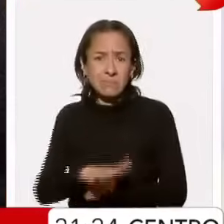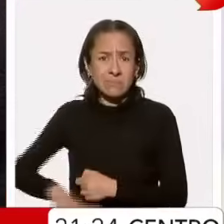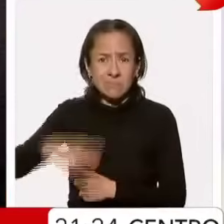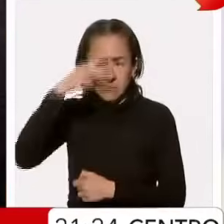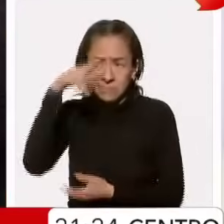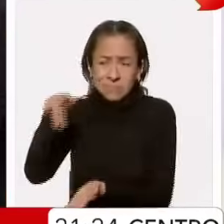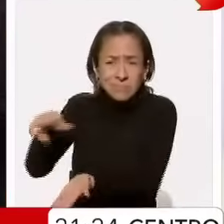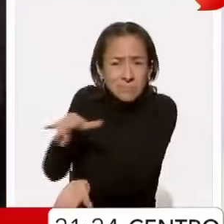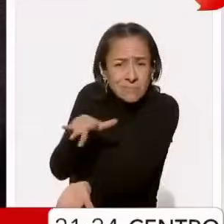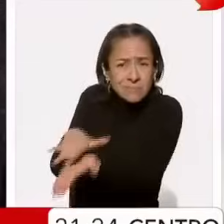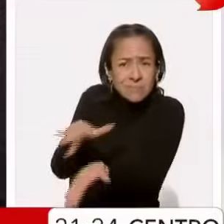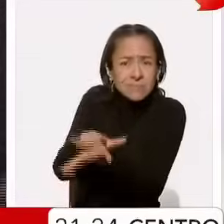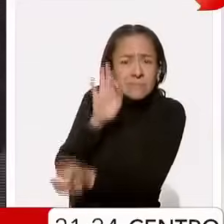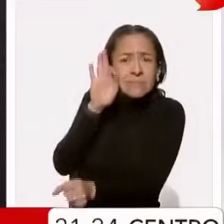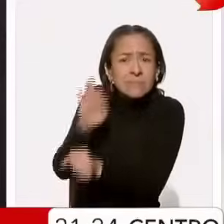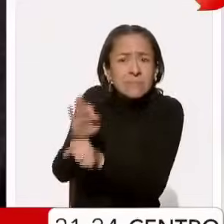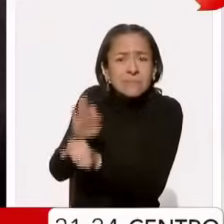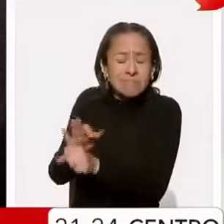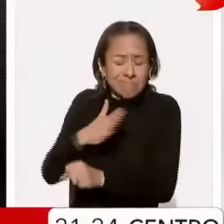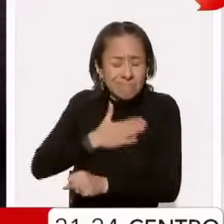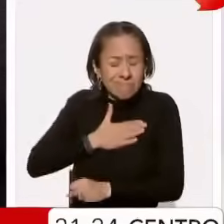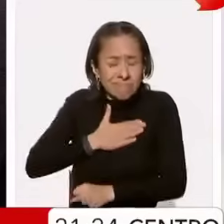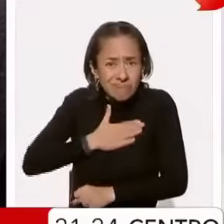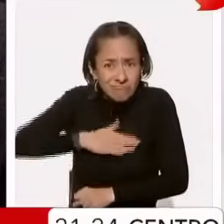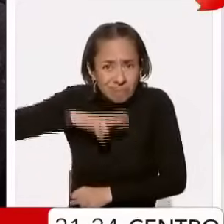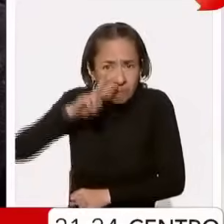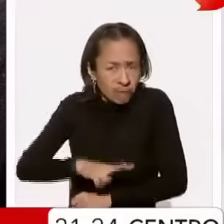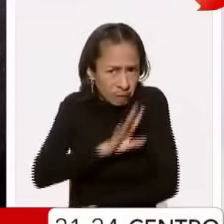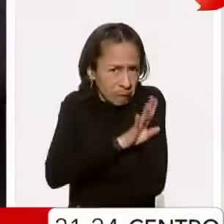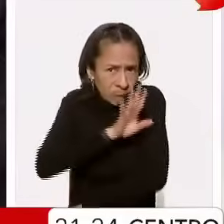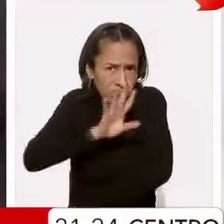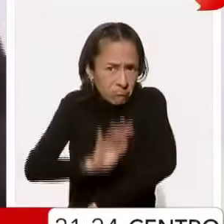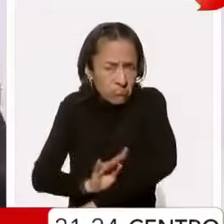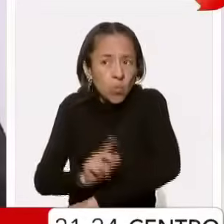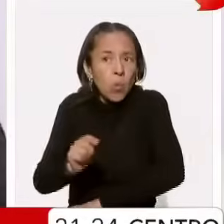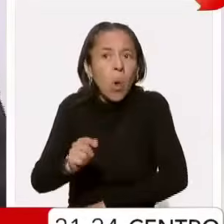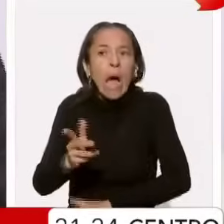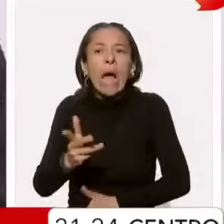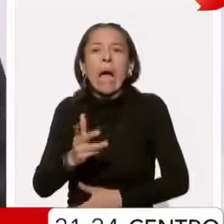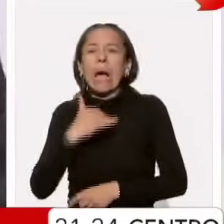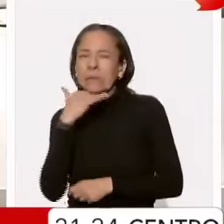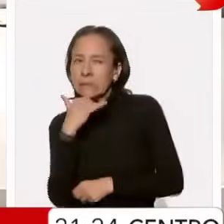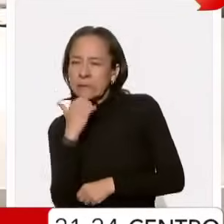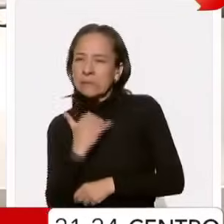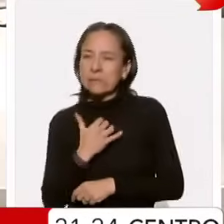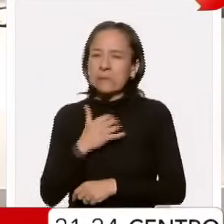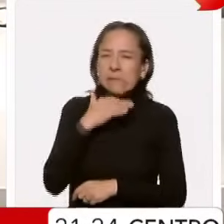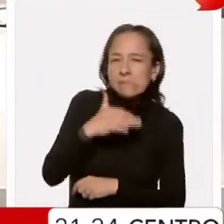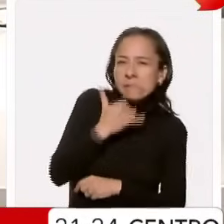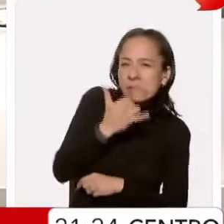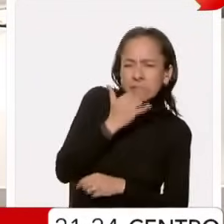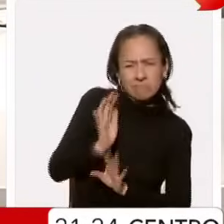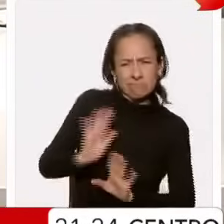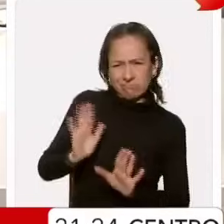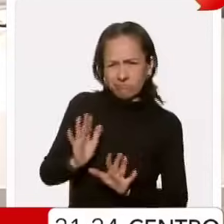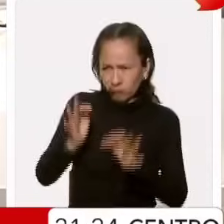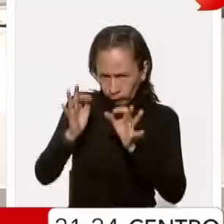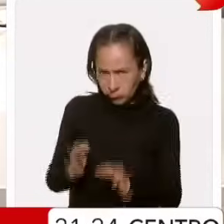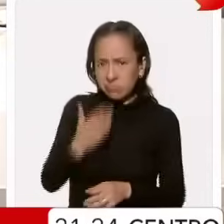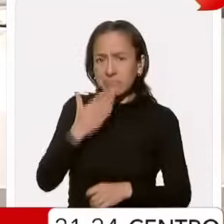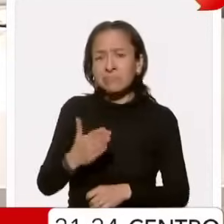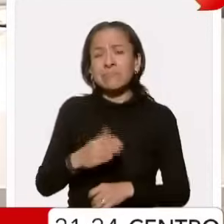que es un capital político nuestro, o sea, legítimo, no es algo que sea incorrecto. Gobernamos 23 estados.